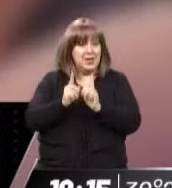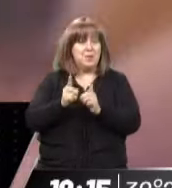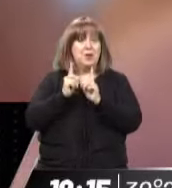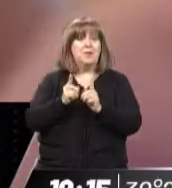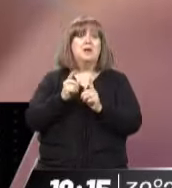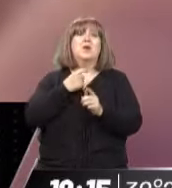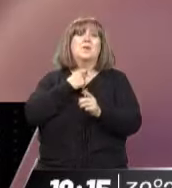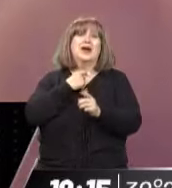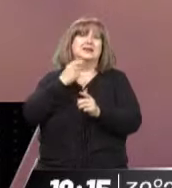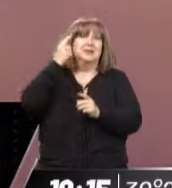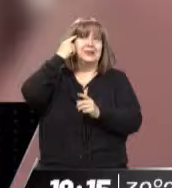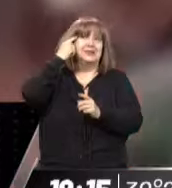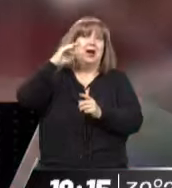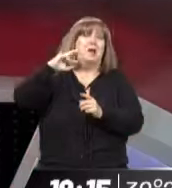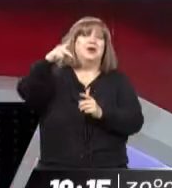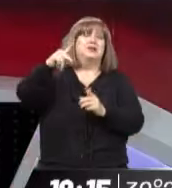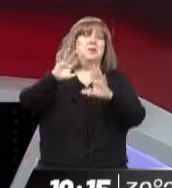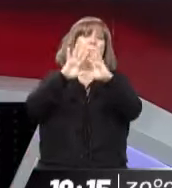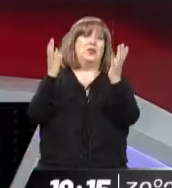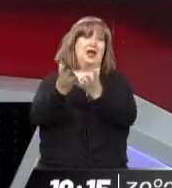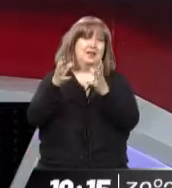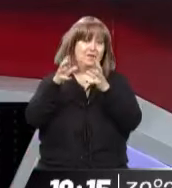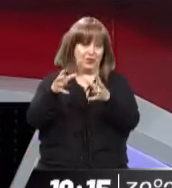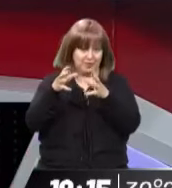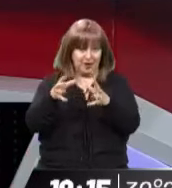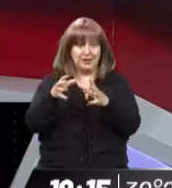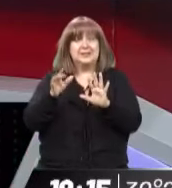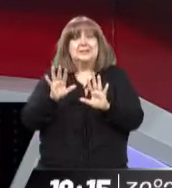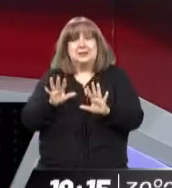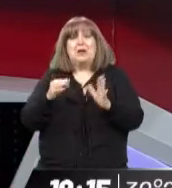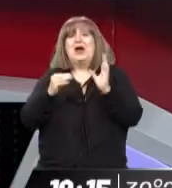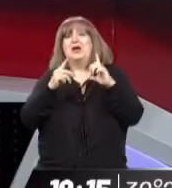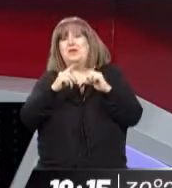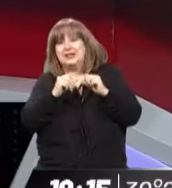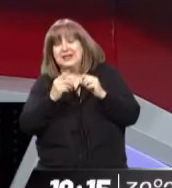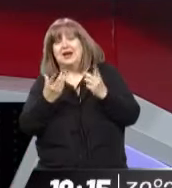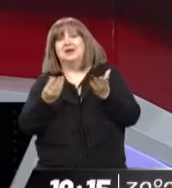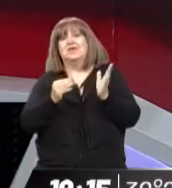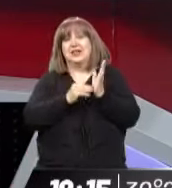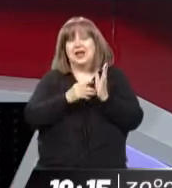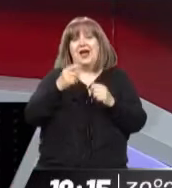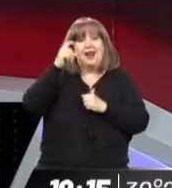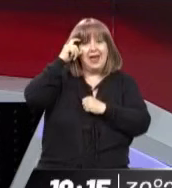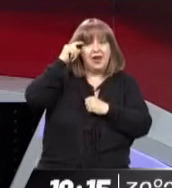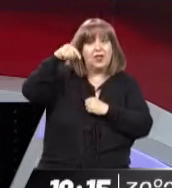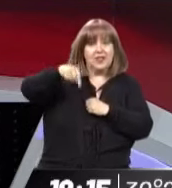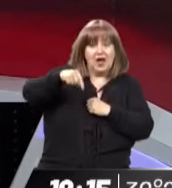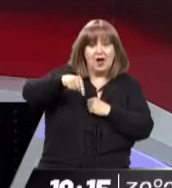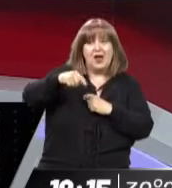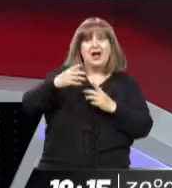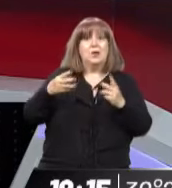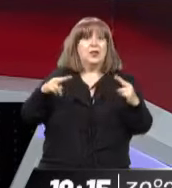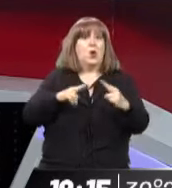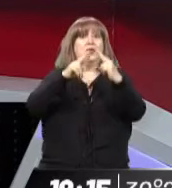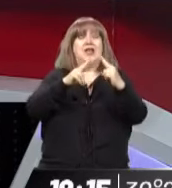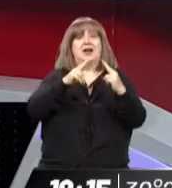y pensando en el próximo Mundial. Habrá que ver fecha, Dios mediante, si será para enero de este año, donde se vuelvan a